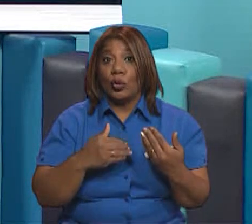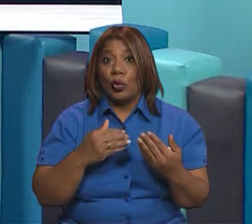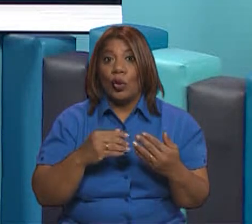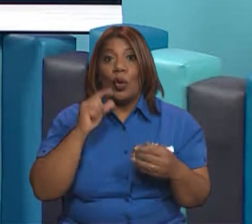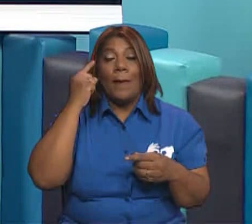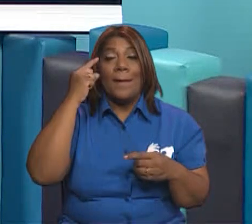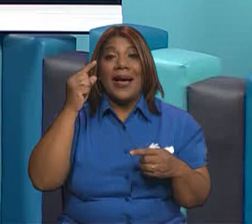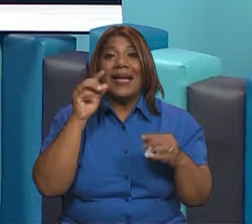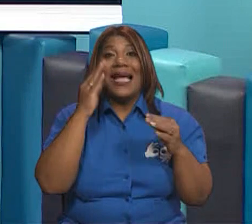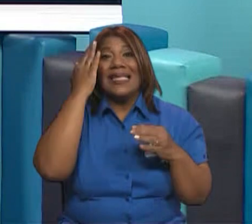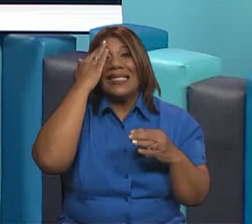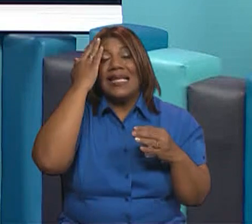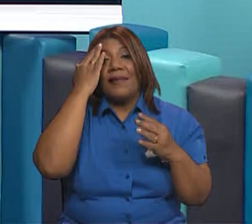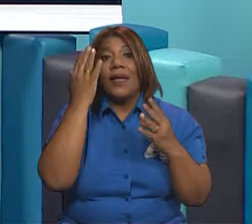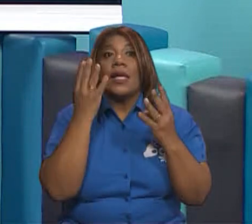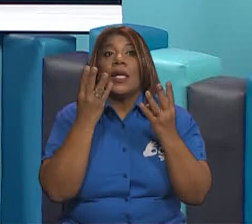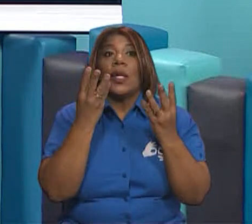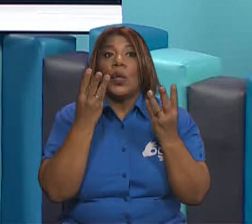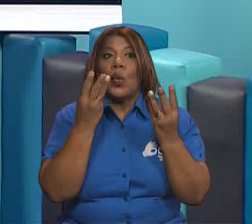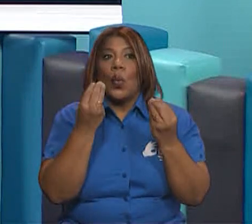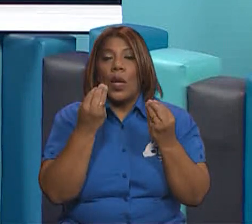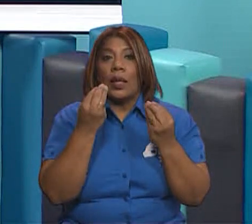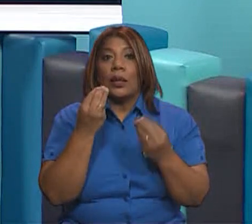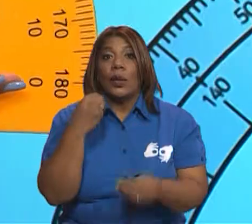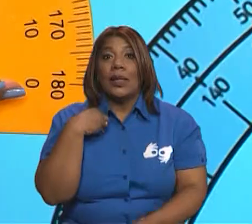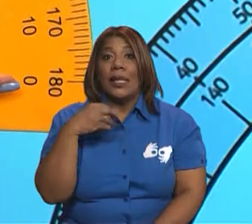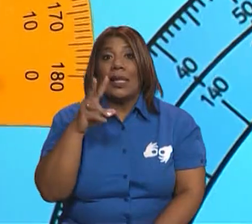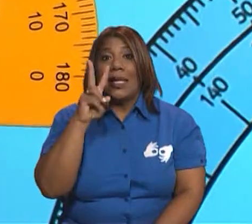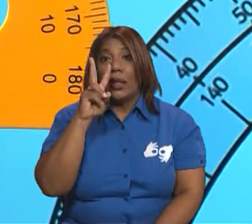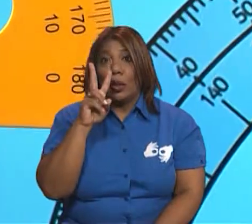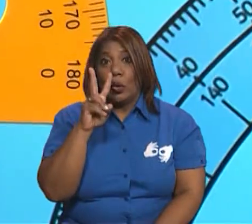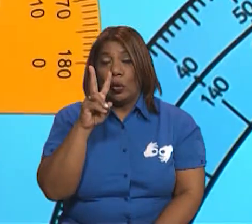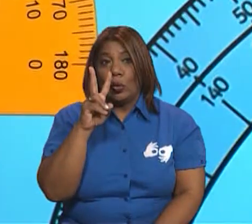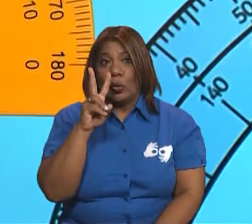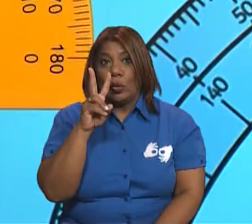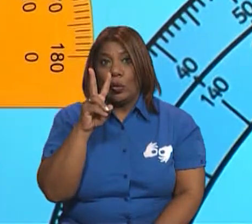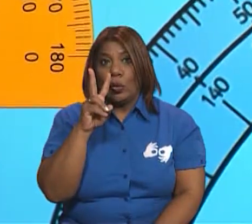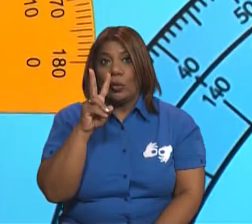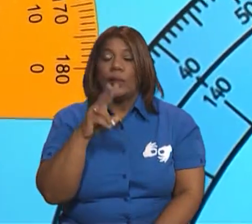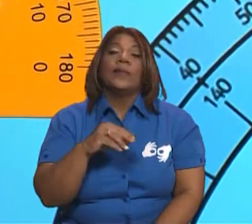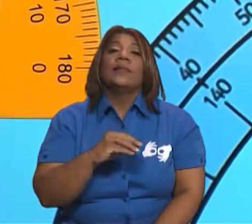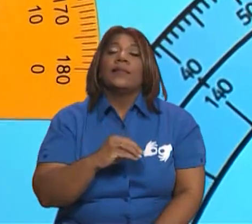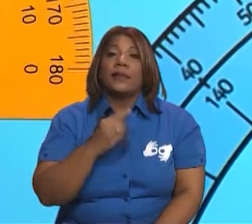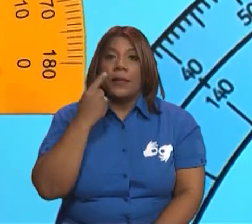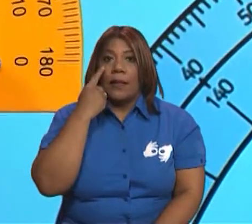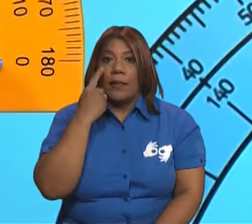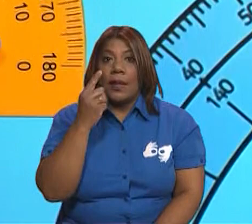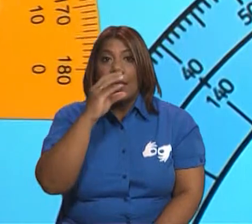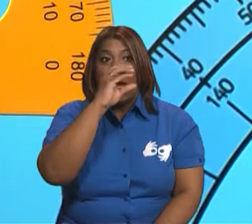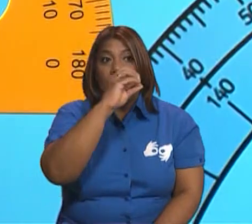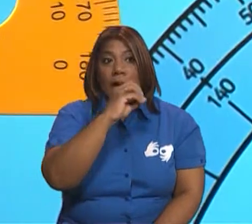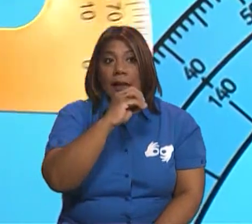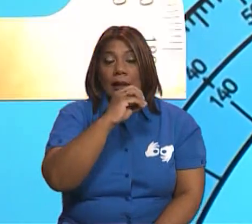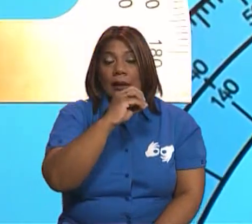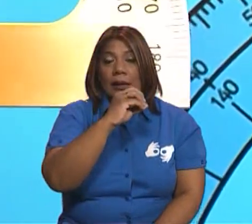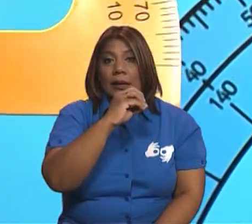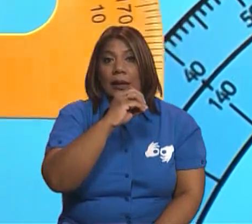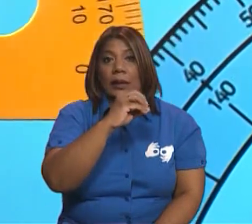que tiene dos líneas de números. La primera que van, ambas líneas van desde 0